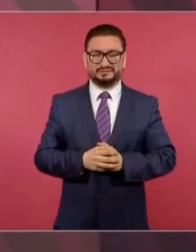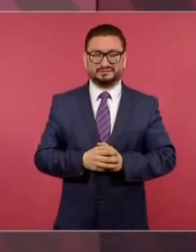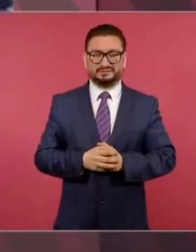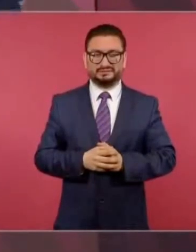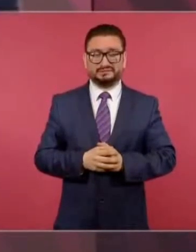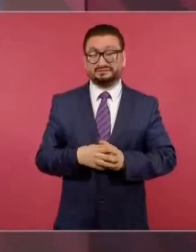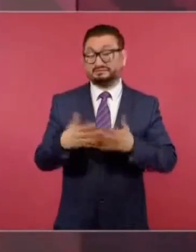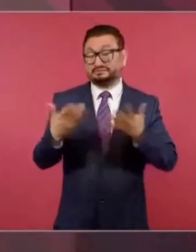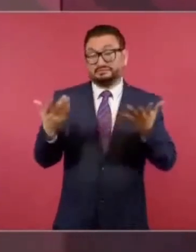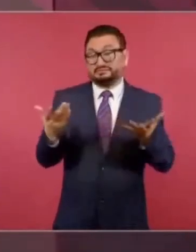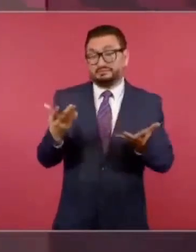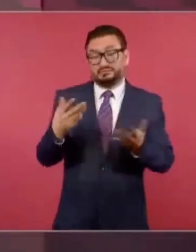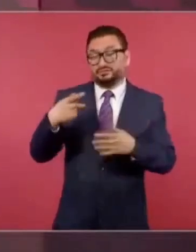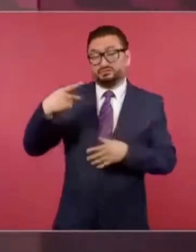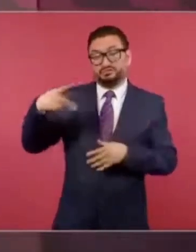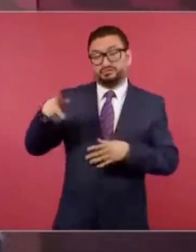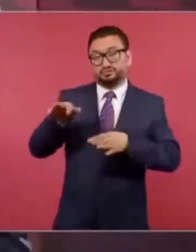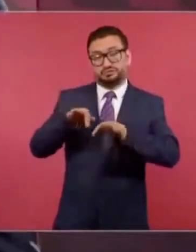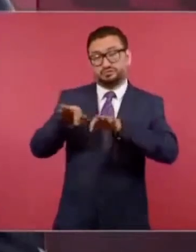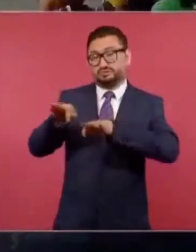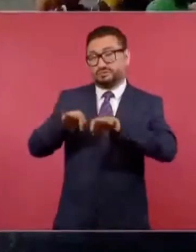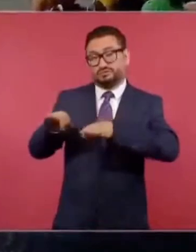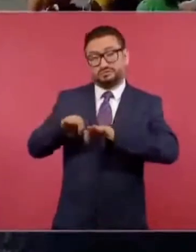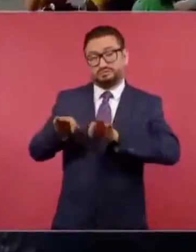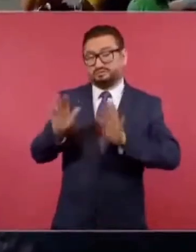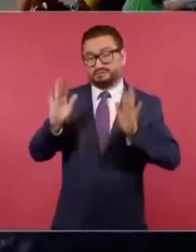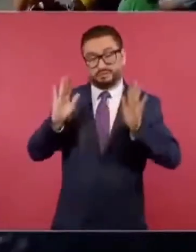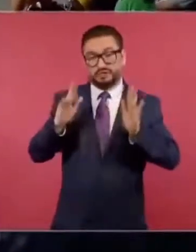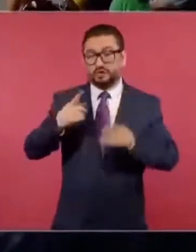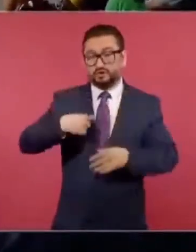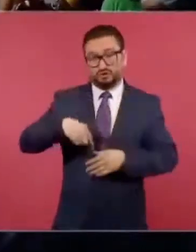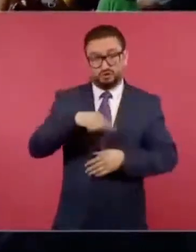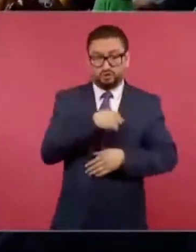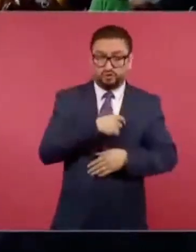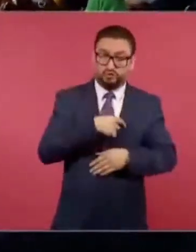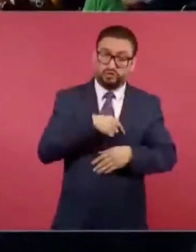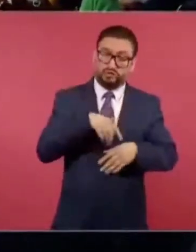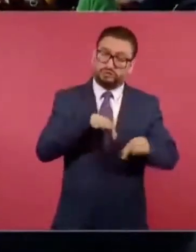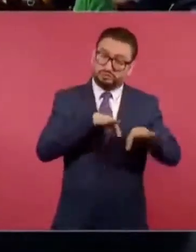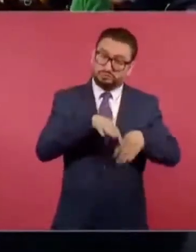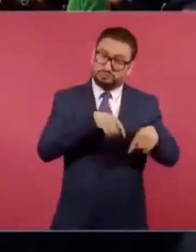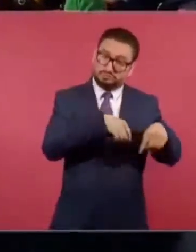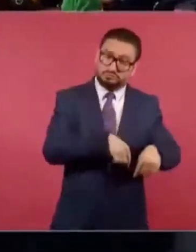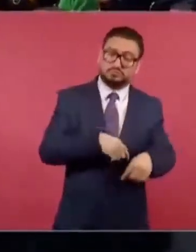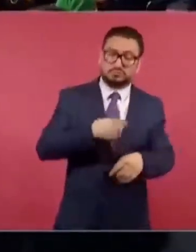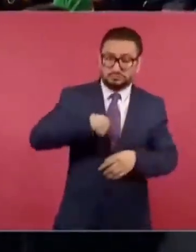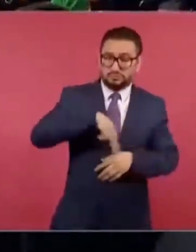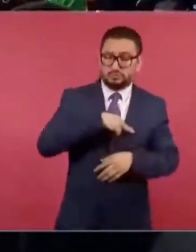Bueno, pero es su trabajo de ellos. Nosotros tenemos el nuestro.